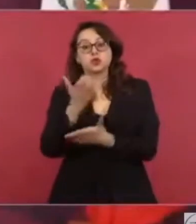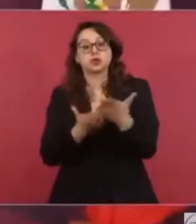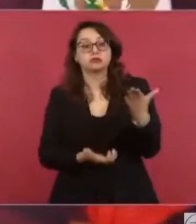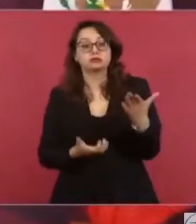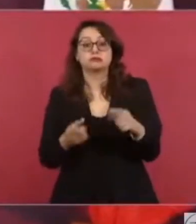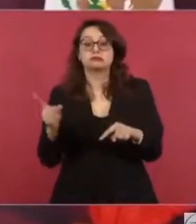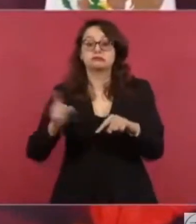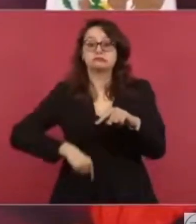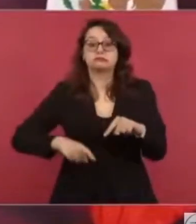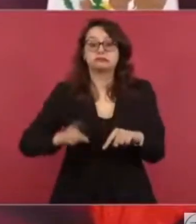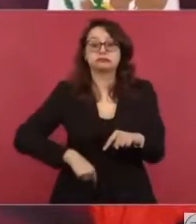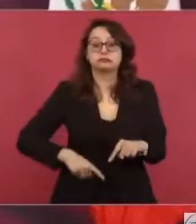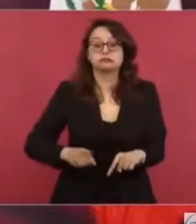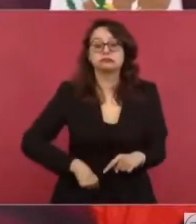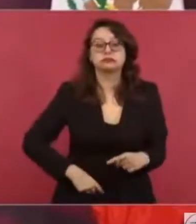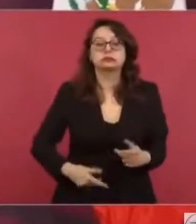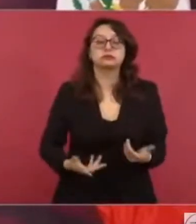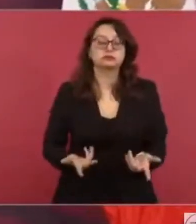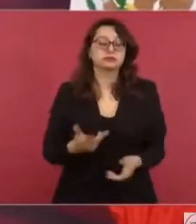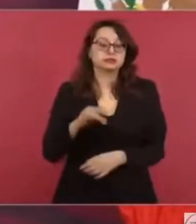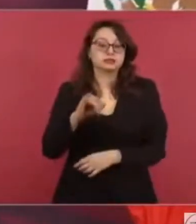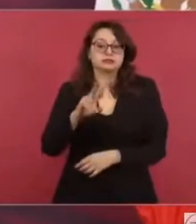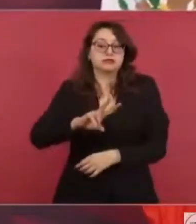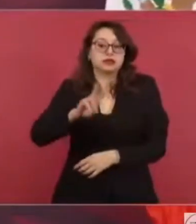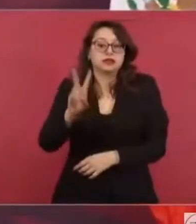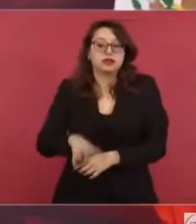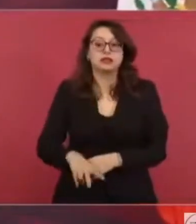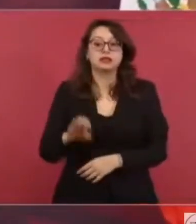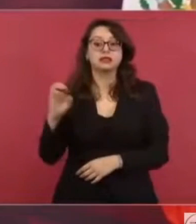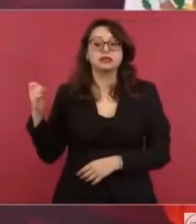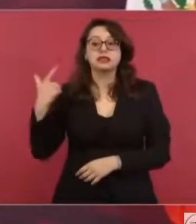también con otros sindicatos,